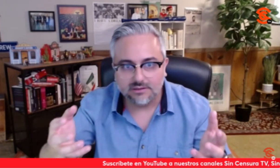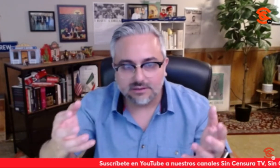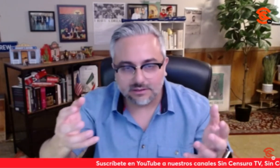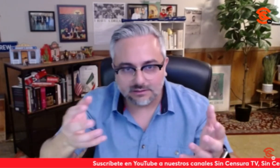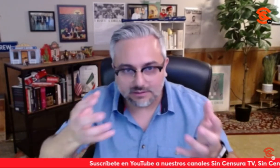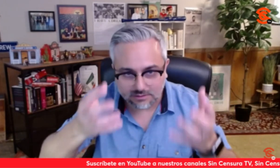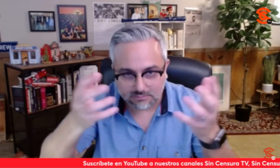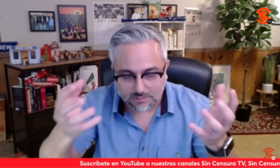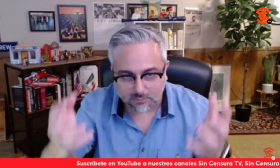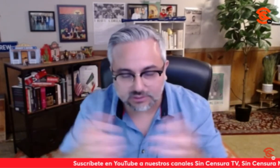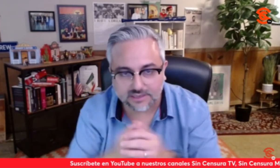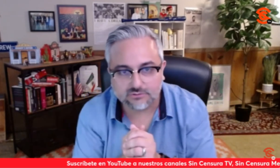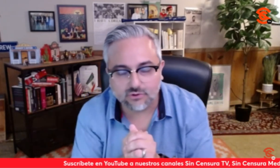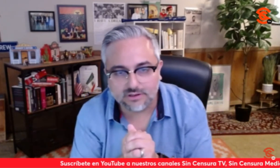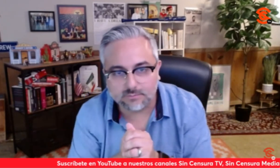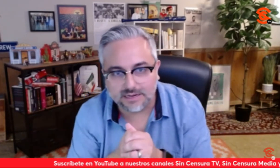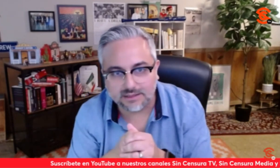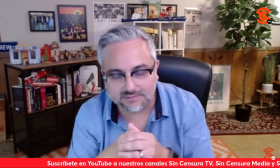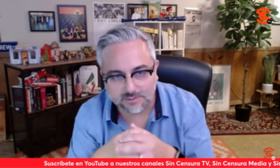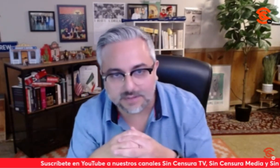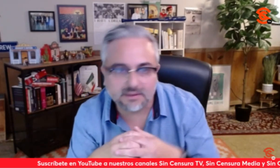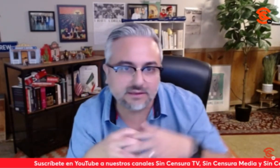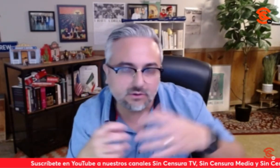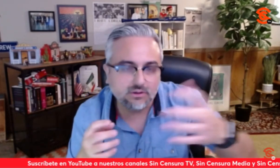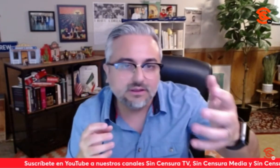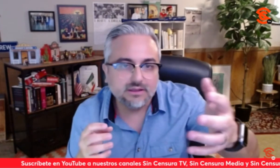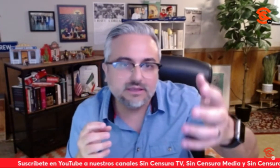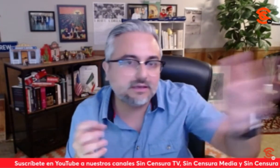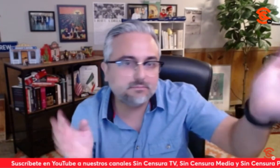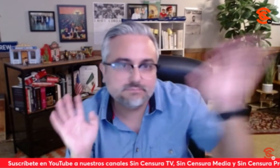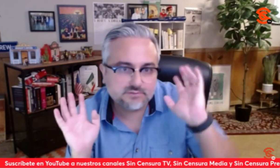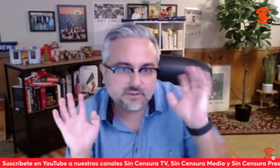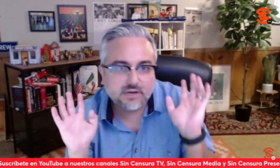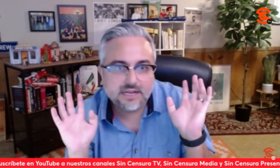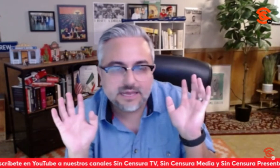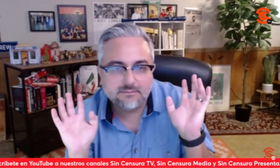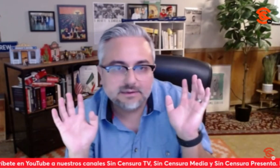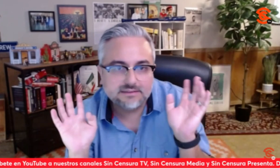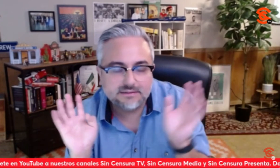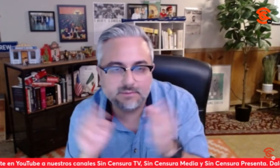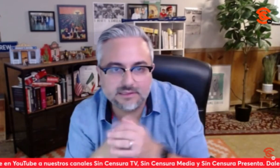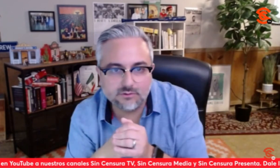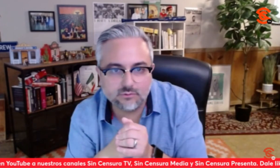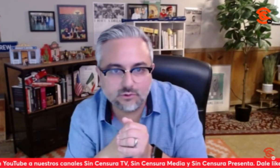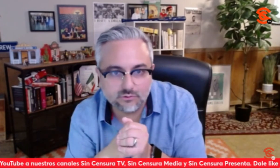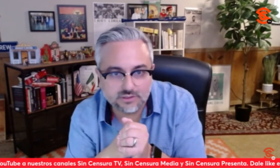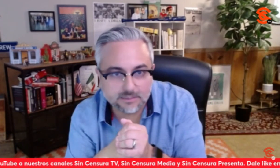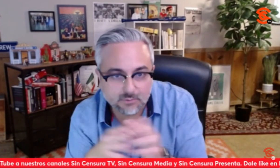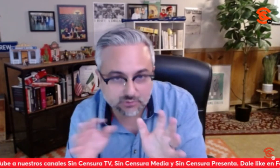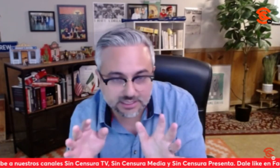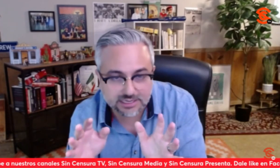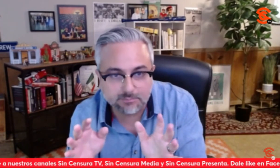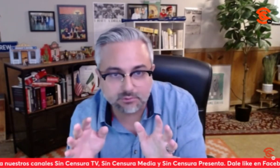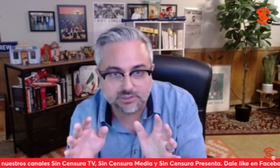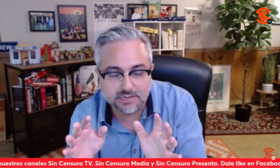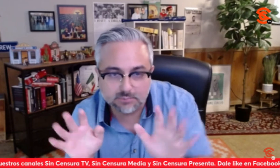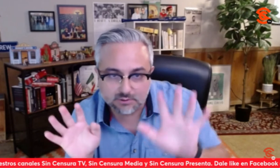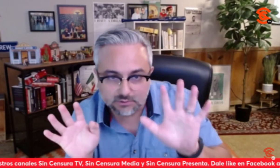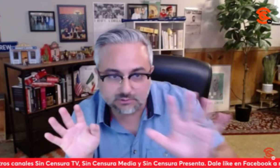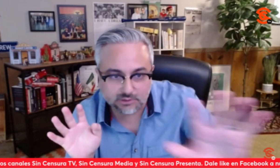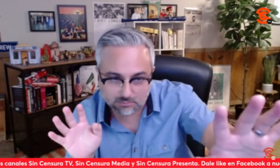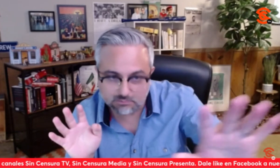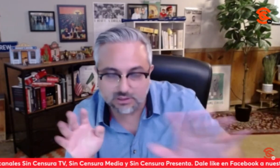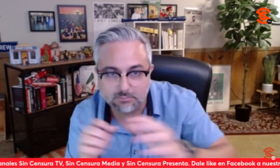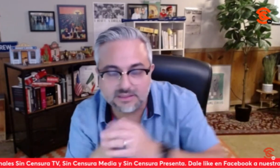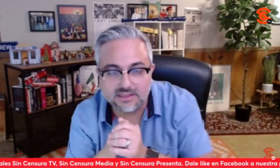transición, de gestiones para servir a México, y que, según ella, participen en los foros. No sé qué podrían aportar, pero